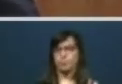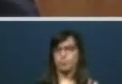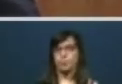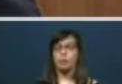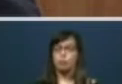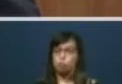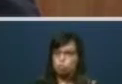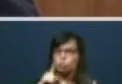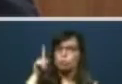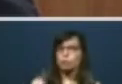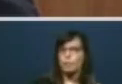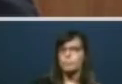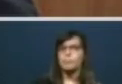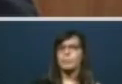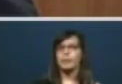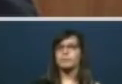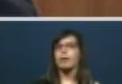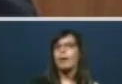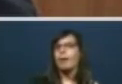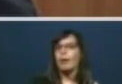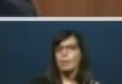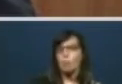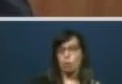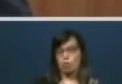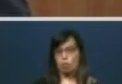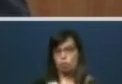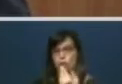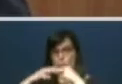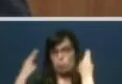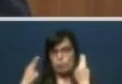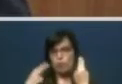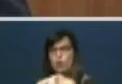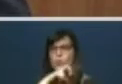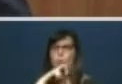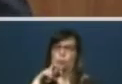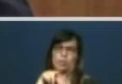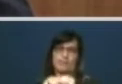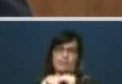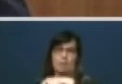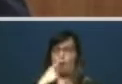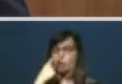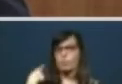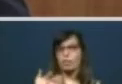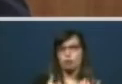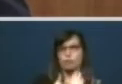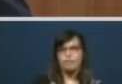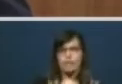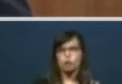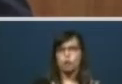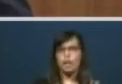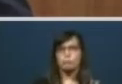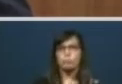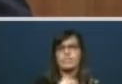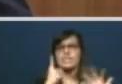los que hemos establecido también una reserva en nuestra contratación pública que les habrá supuesto en 2013 contratos por 6 millones de